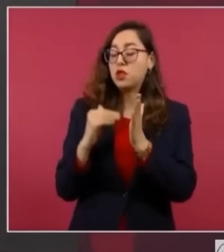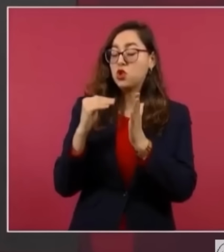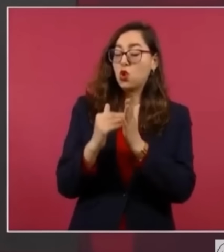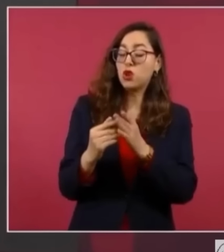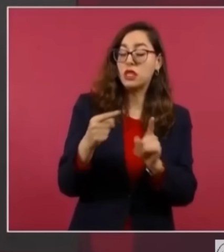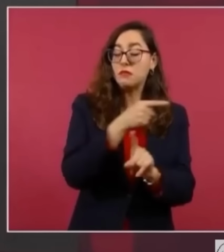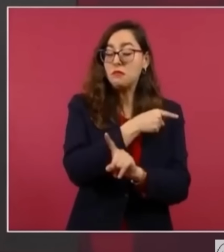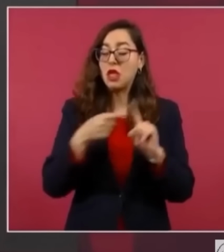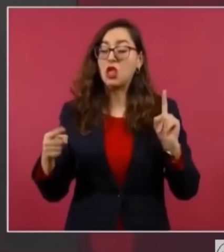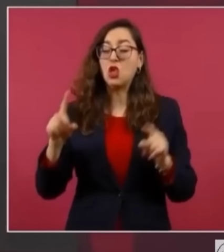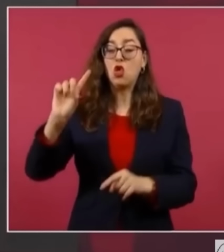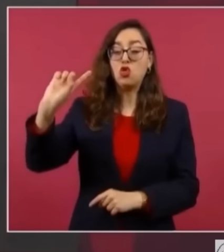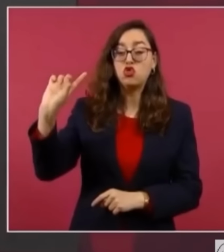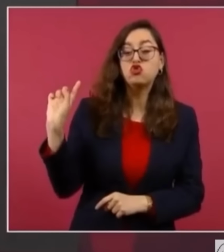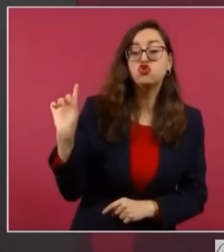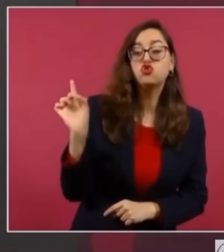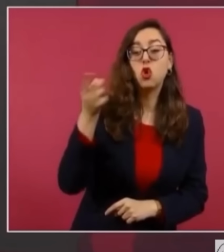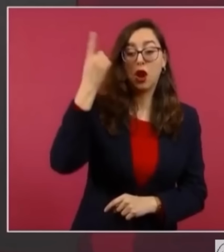Bueno,